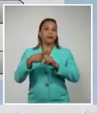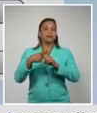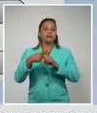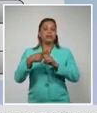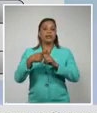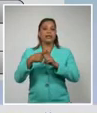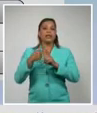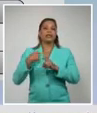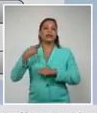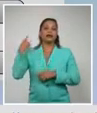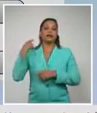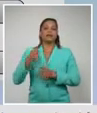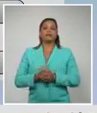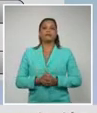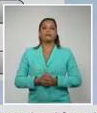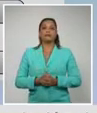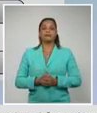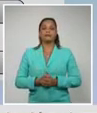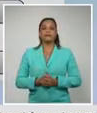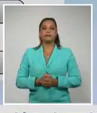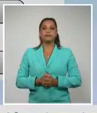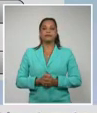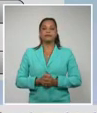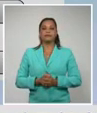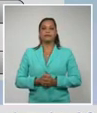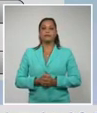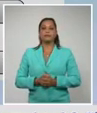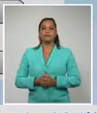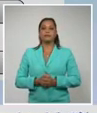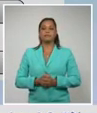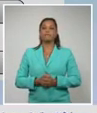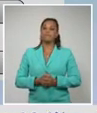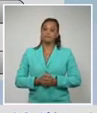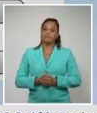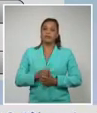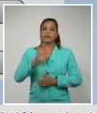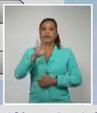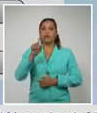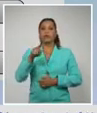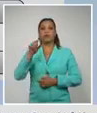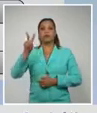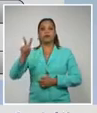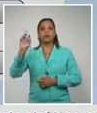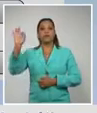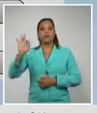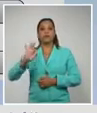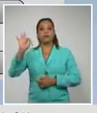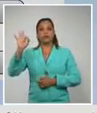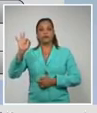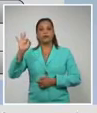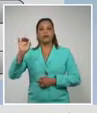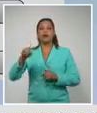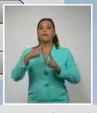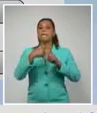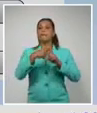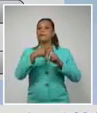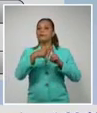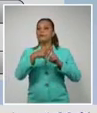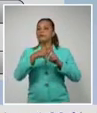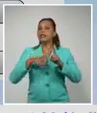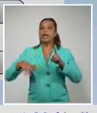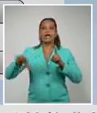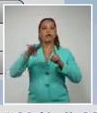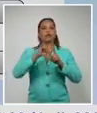en el día de ayer y un 5,2% de positividad de todas las